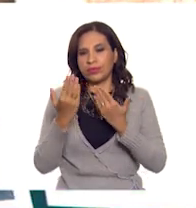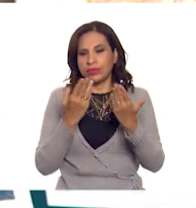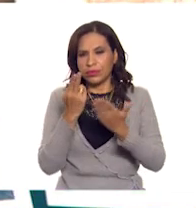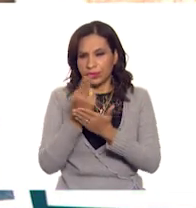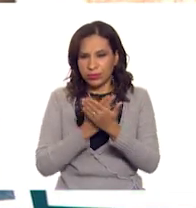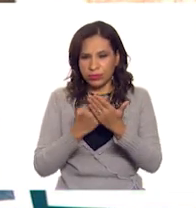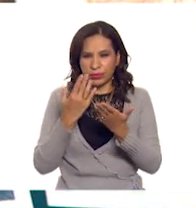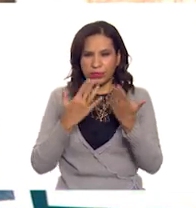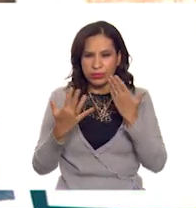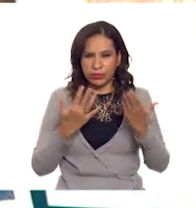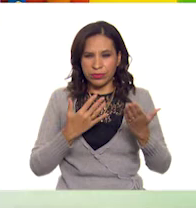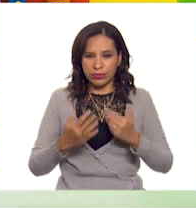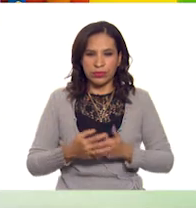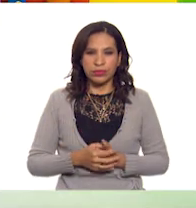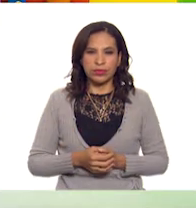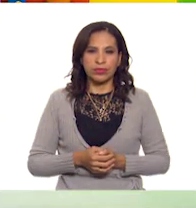diseño.